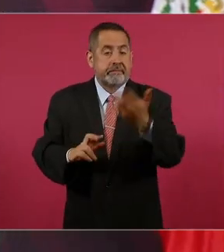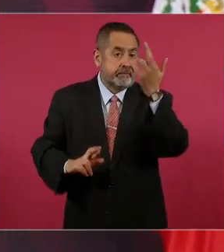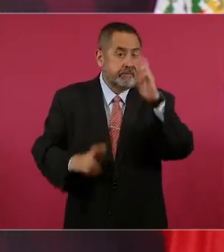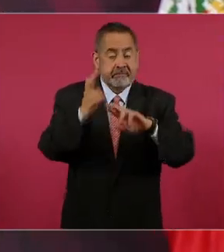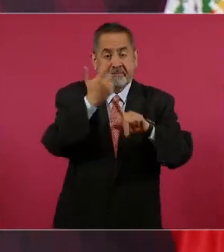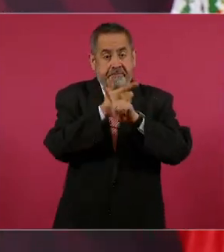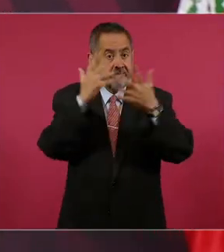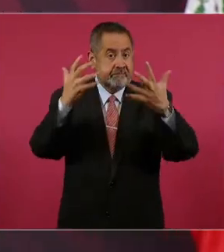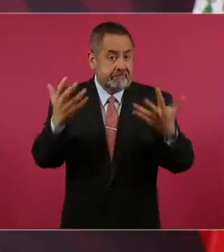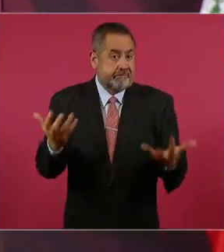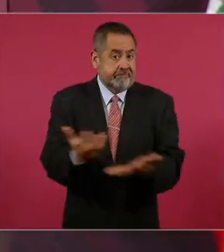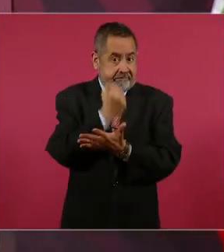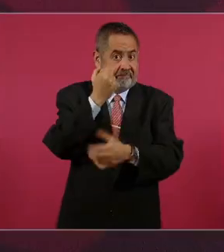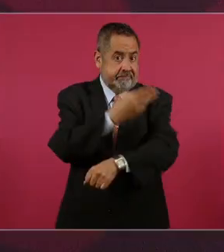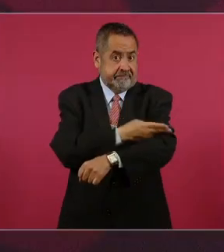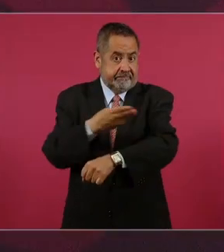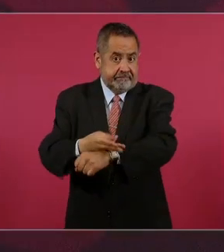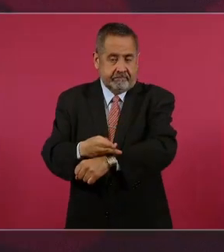Revolución Maderista.